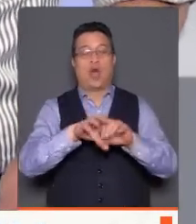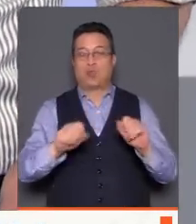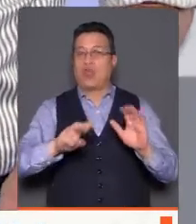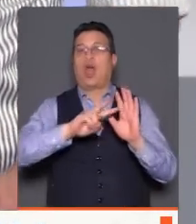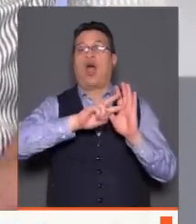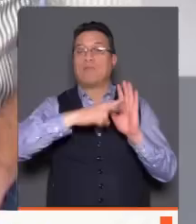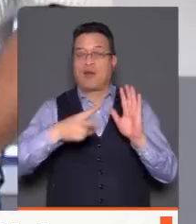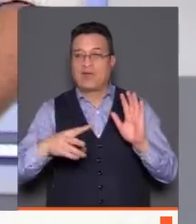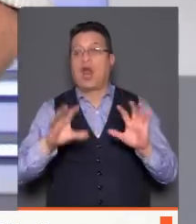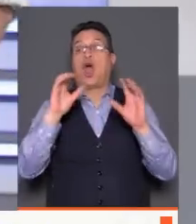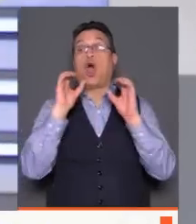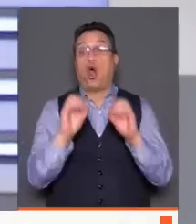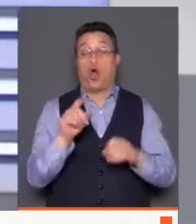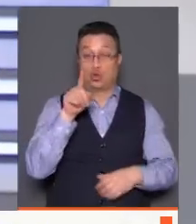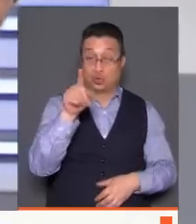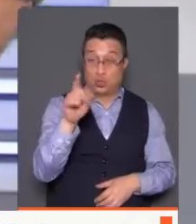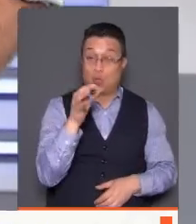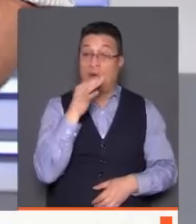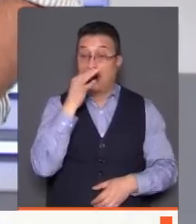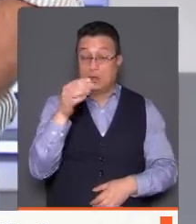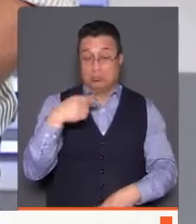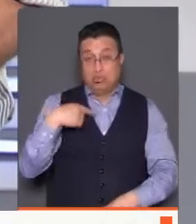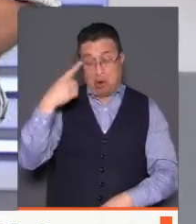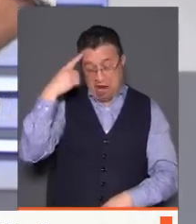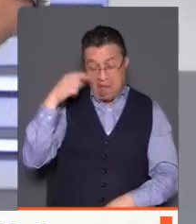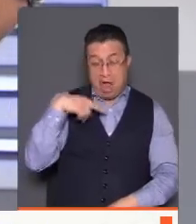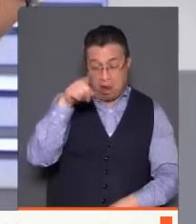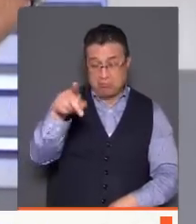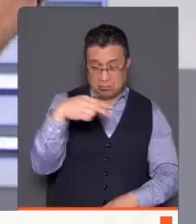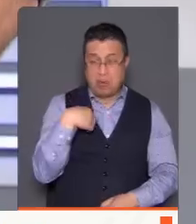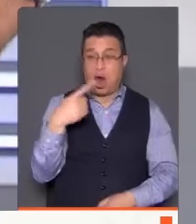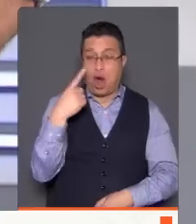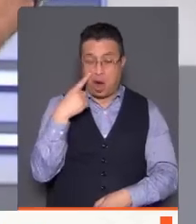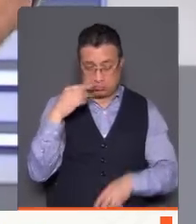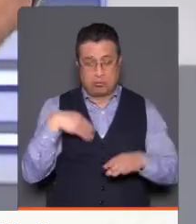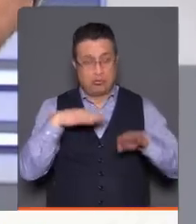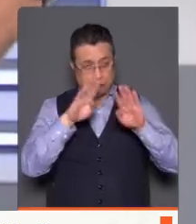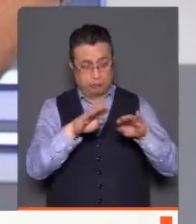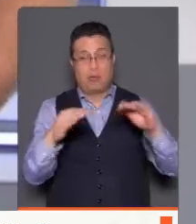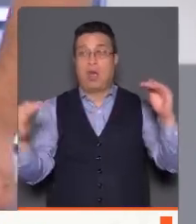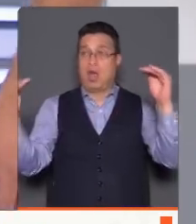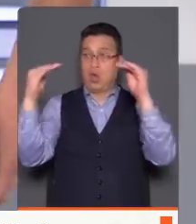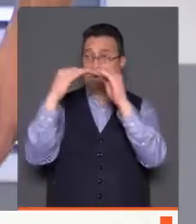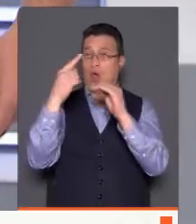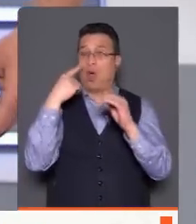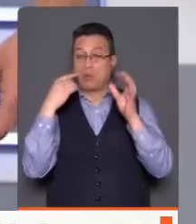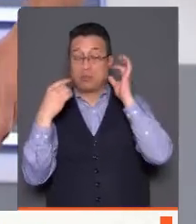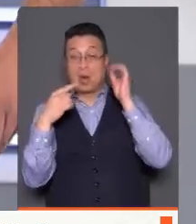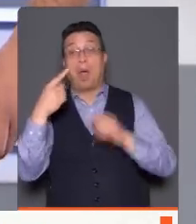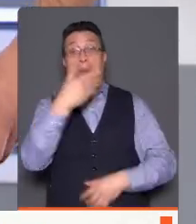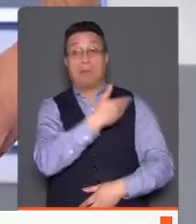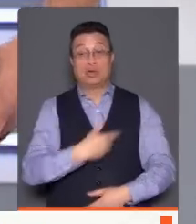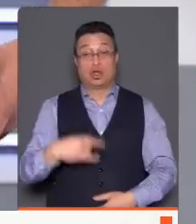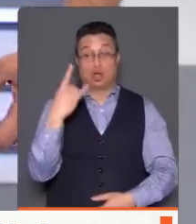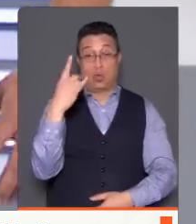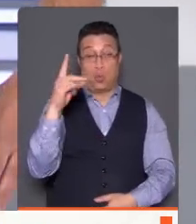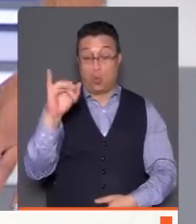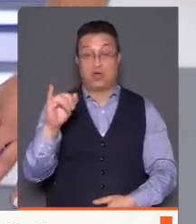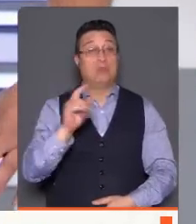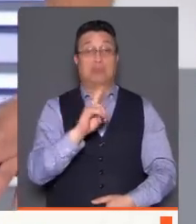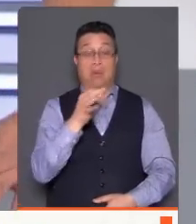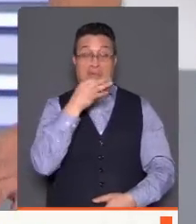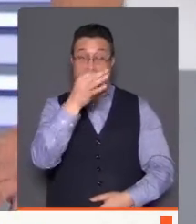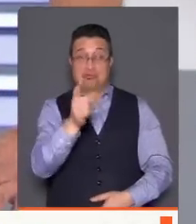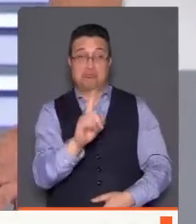o... Tú acabas de decir, y te creo porque te conozco, que estás a favor de la paridad. Lo cierto es que el presidente de la UDI la puso en duda hace pocas